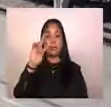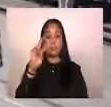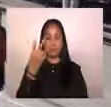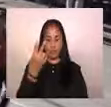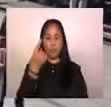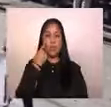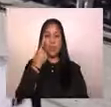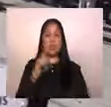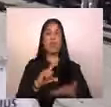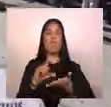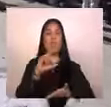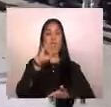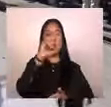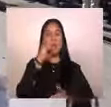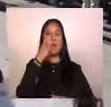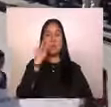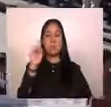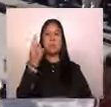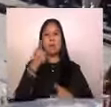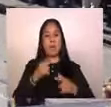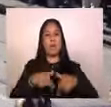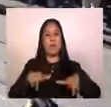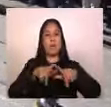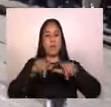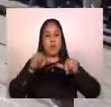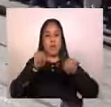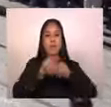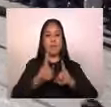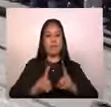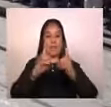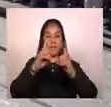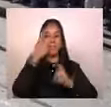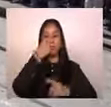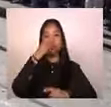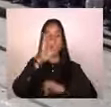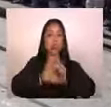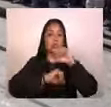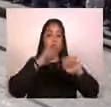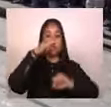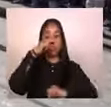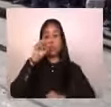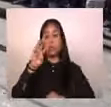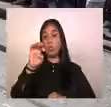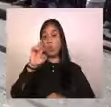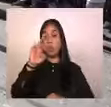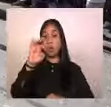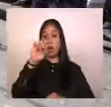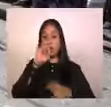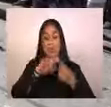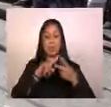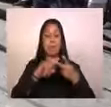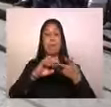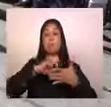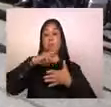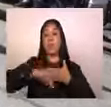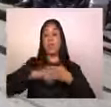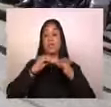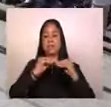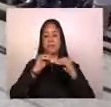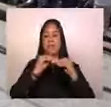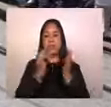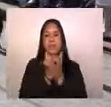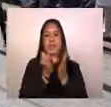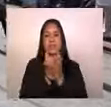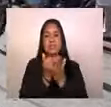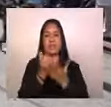colegio, ha ganado primeros lugares a nivel nacional en desarrollo de software. Ha desarrollado proyectos de enseñanza con el